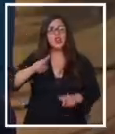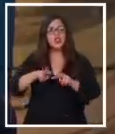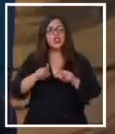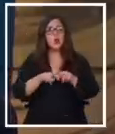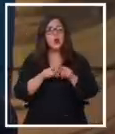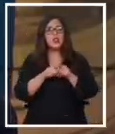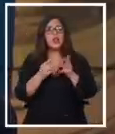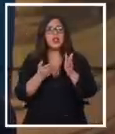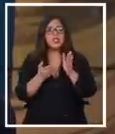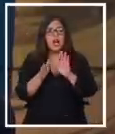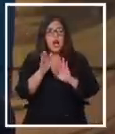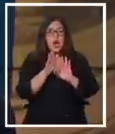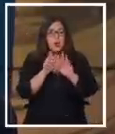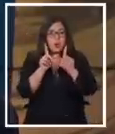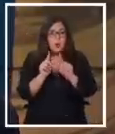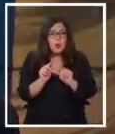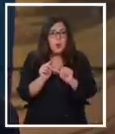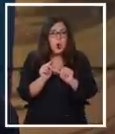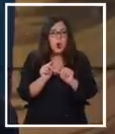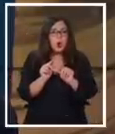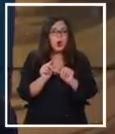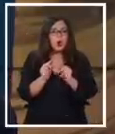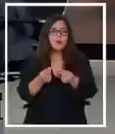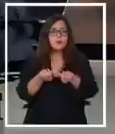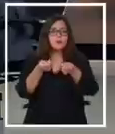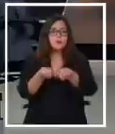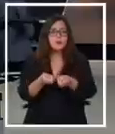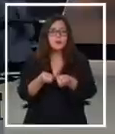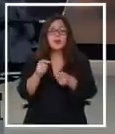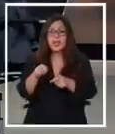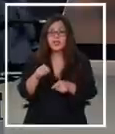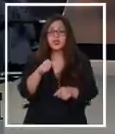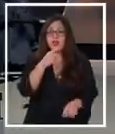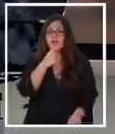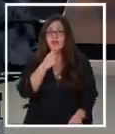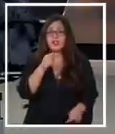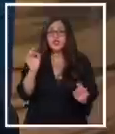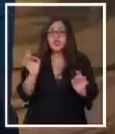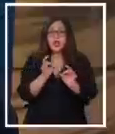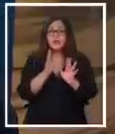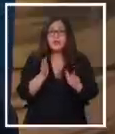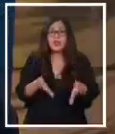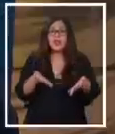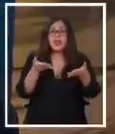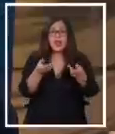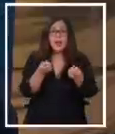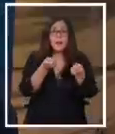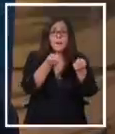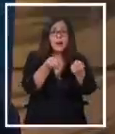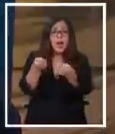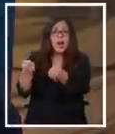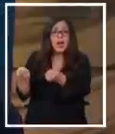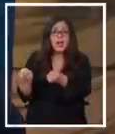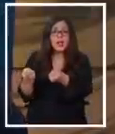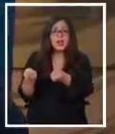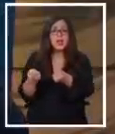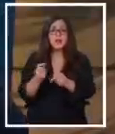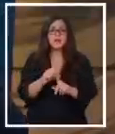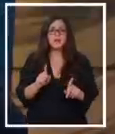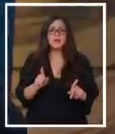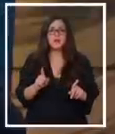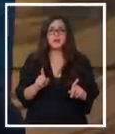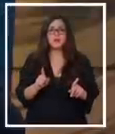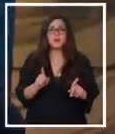mucho mucho más precarias entonces esto no es sencillamente entregar entregar plata a tontas ya locas acá lo que tenemos que hacer